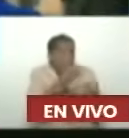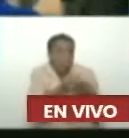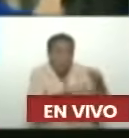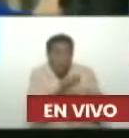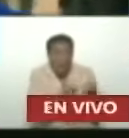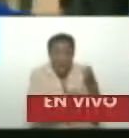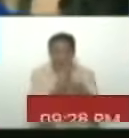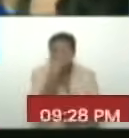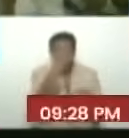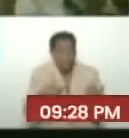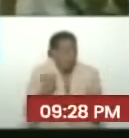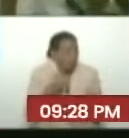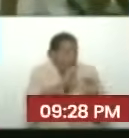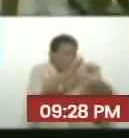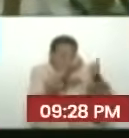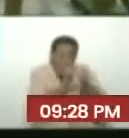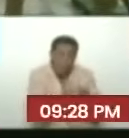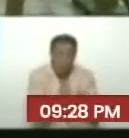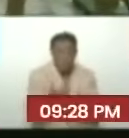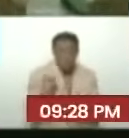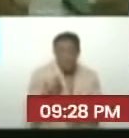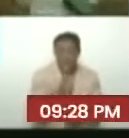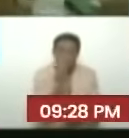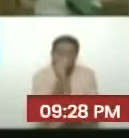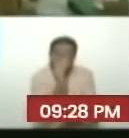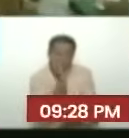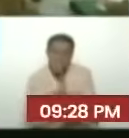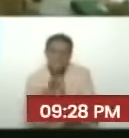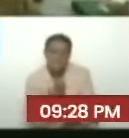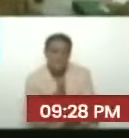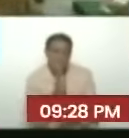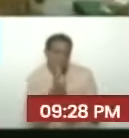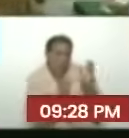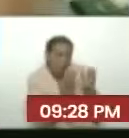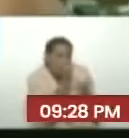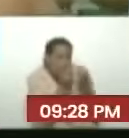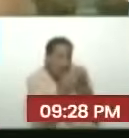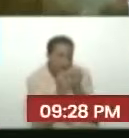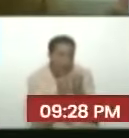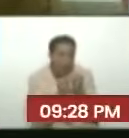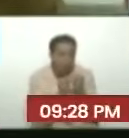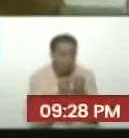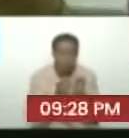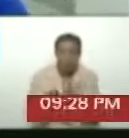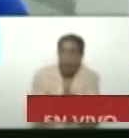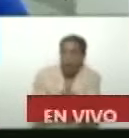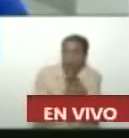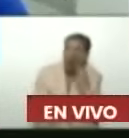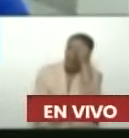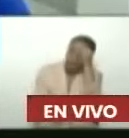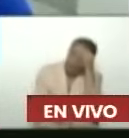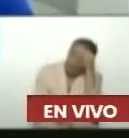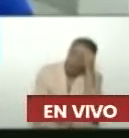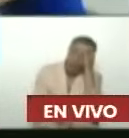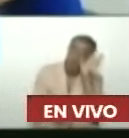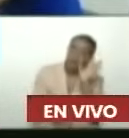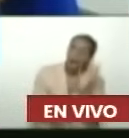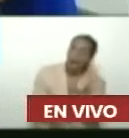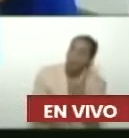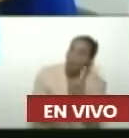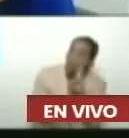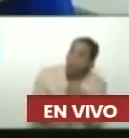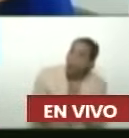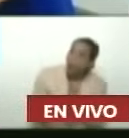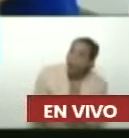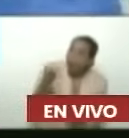podía crear cualquier cosa, que cualquier juguete que yo quisiera tener lo podía yo mismo crear. Y bueno, en ese momento la